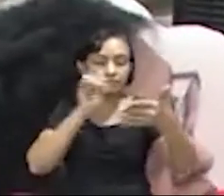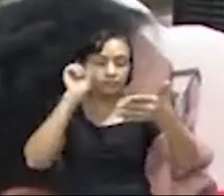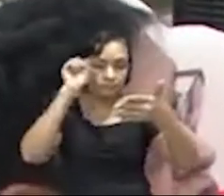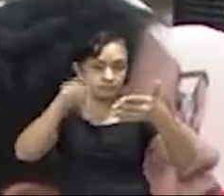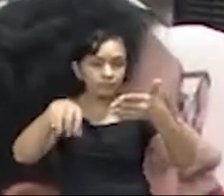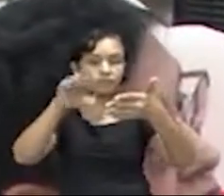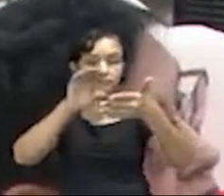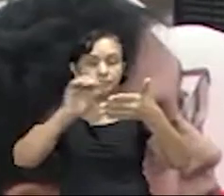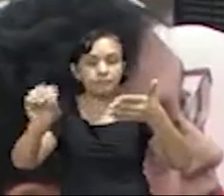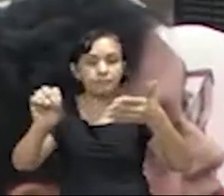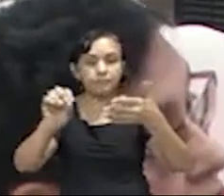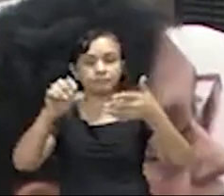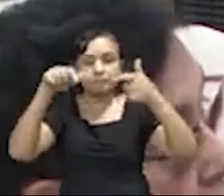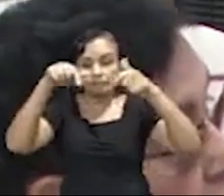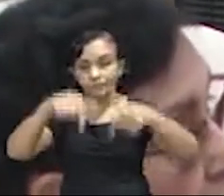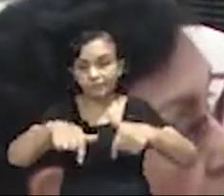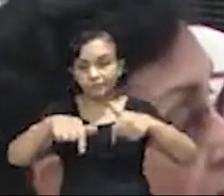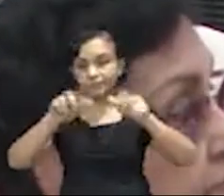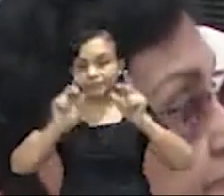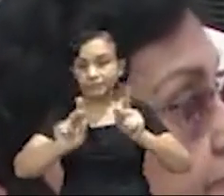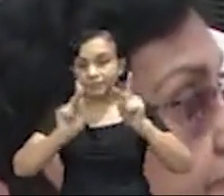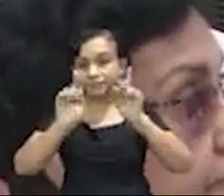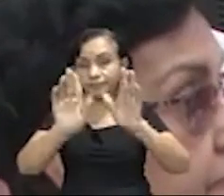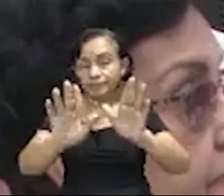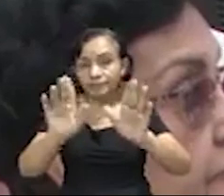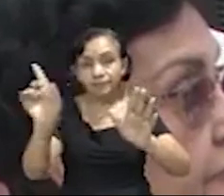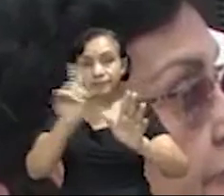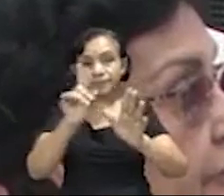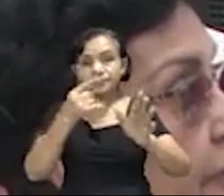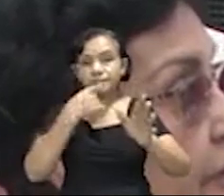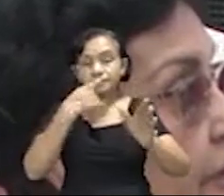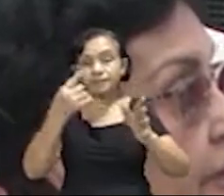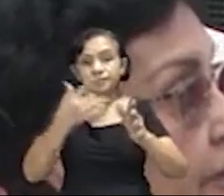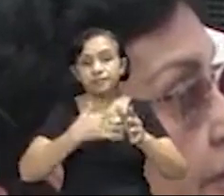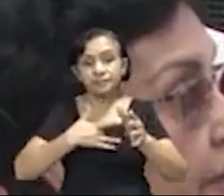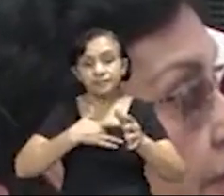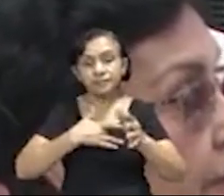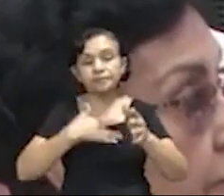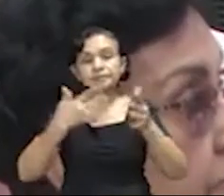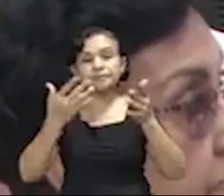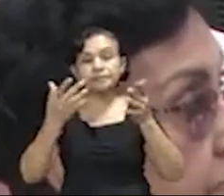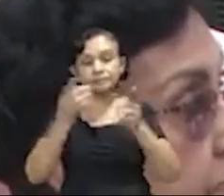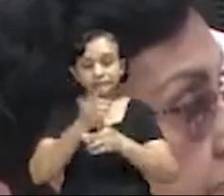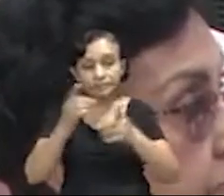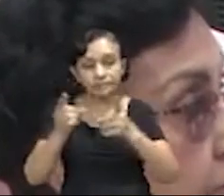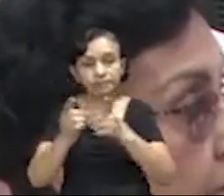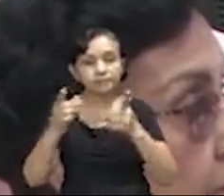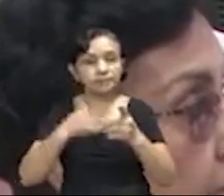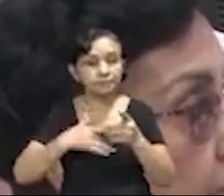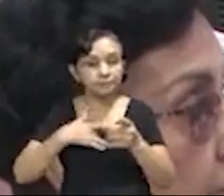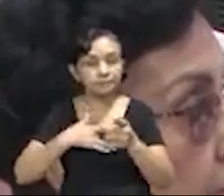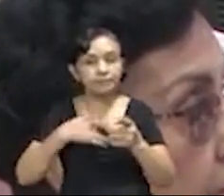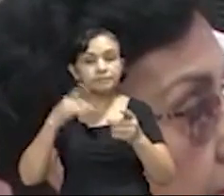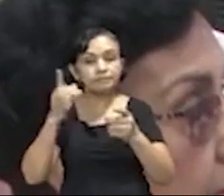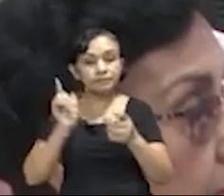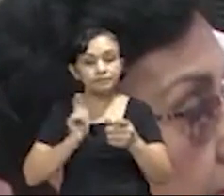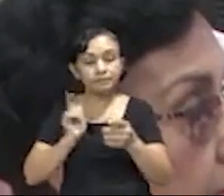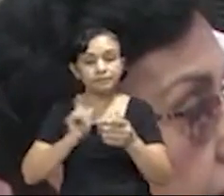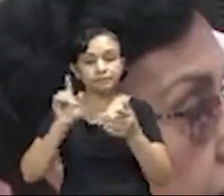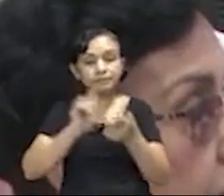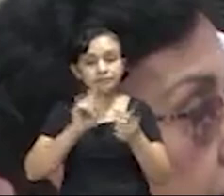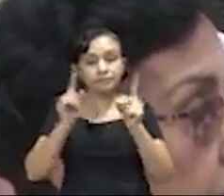tácitas. Pero en este caso particular justificaba, ameritaba y necesitaba que hubiese